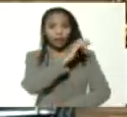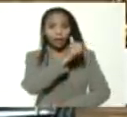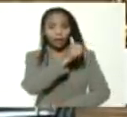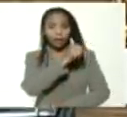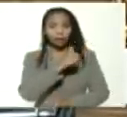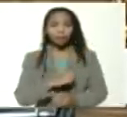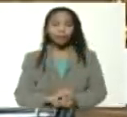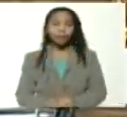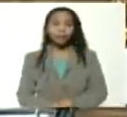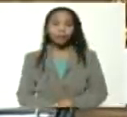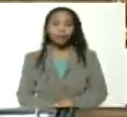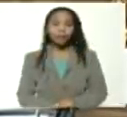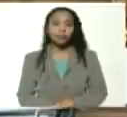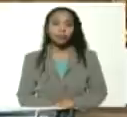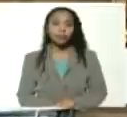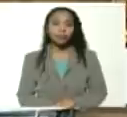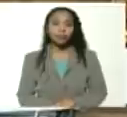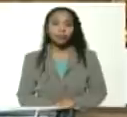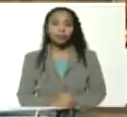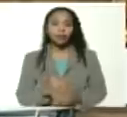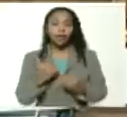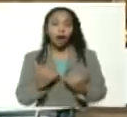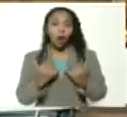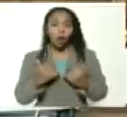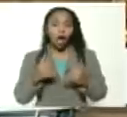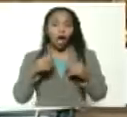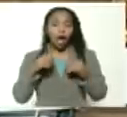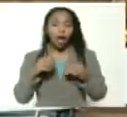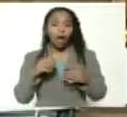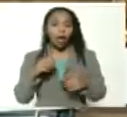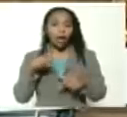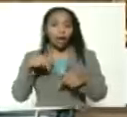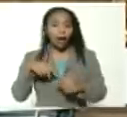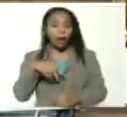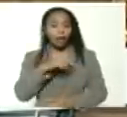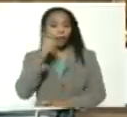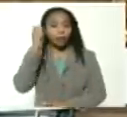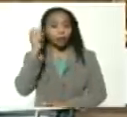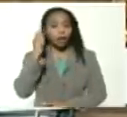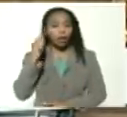presidida por el diputado Jorge Rodríguez,